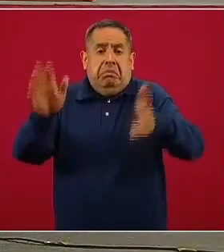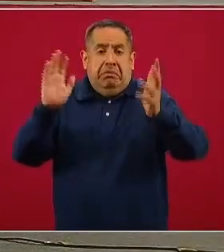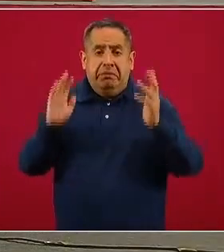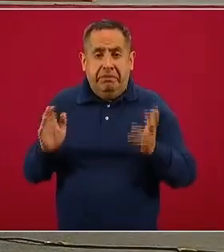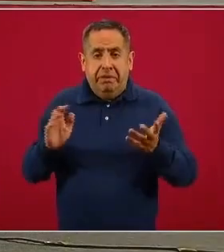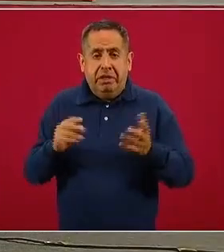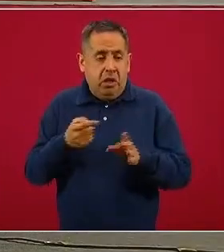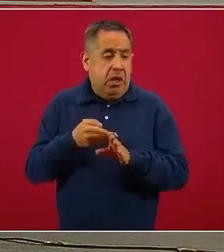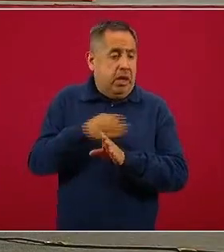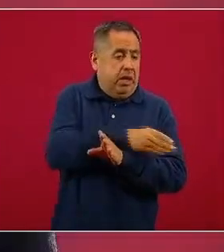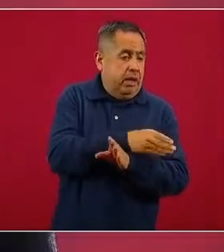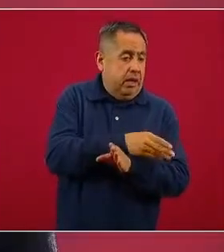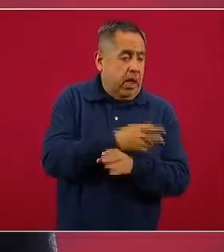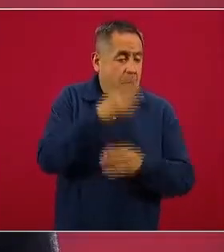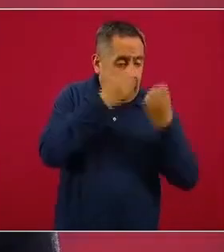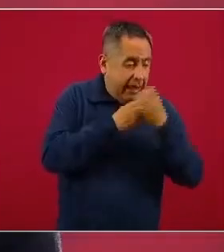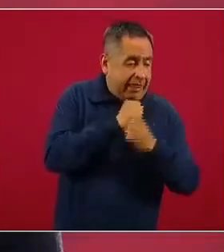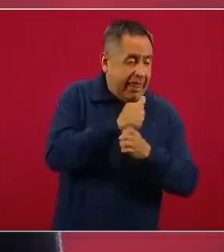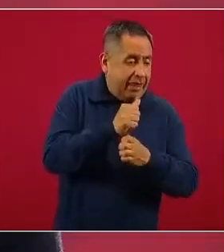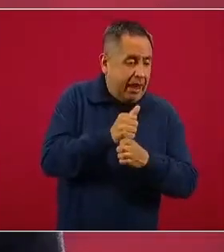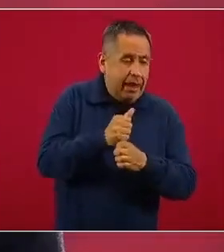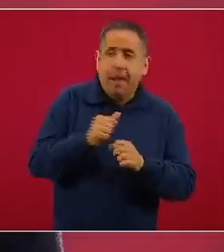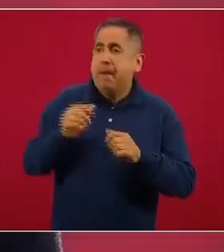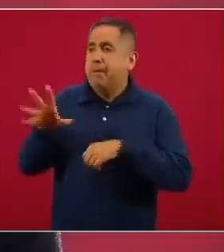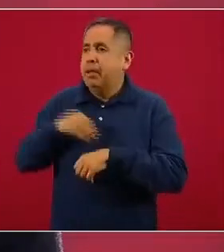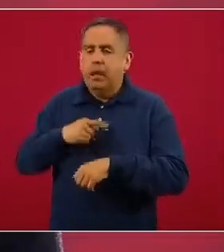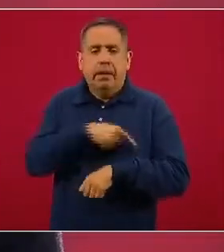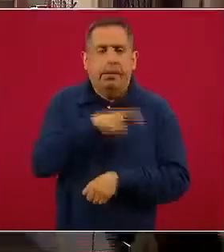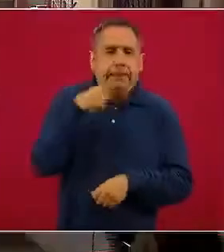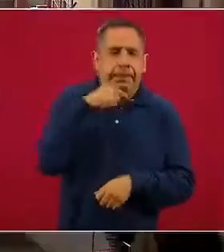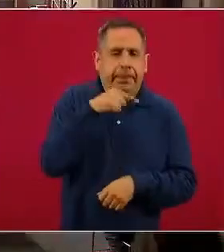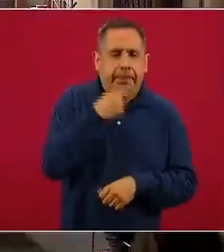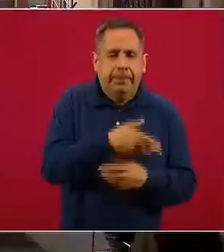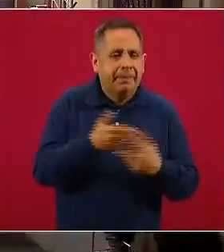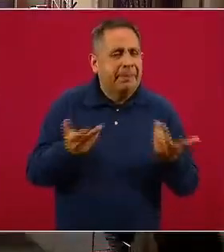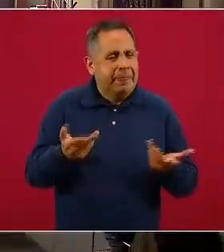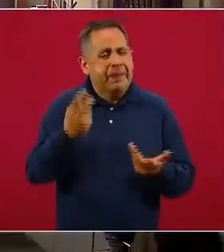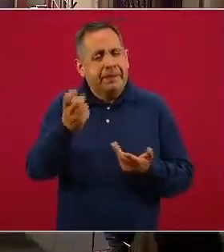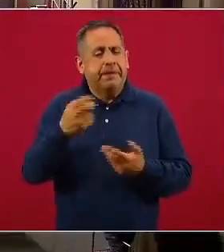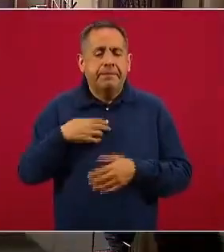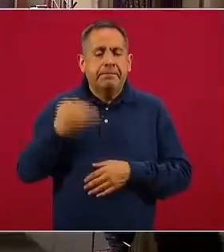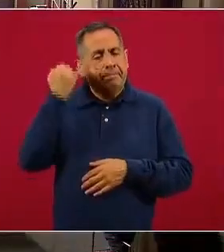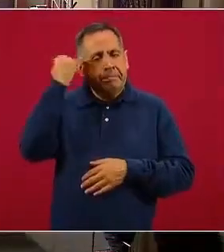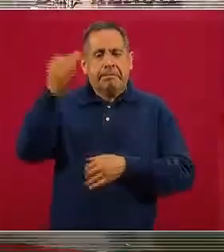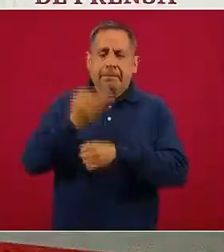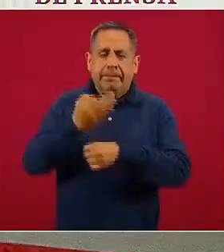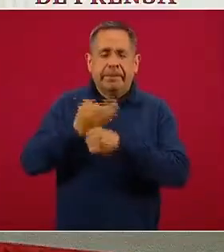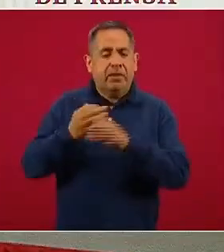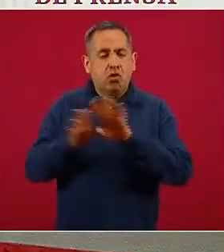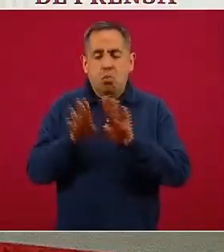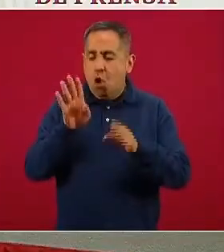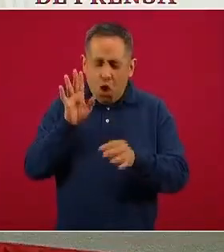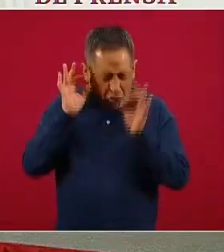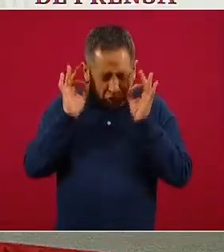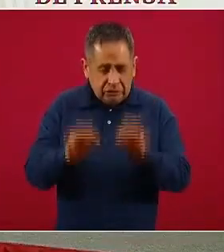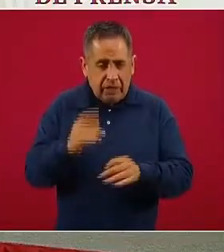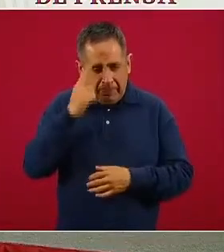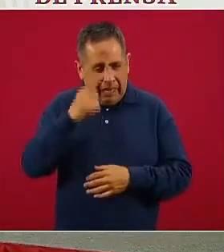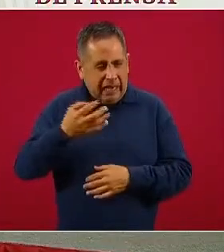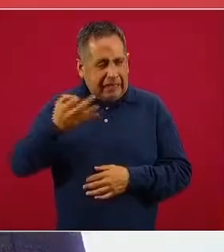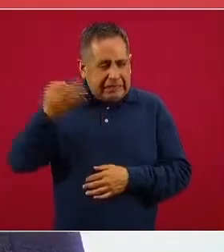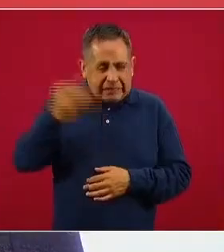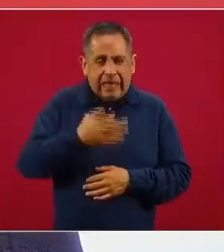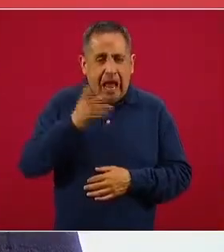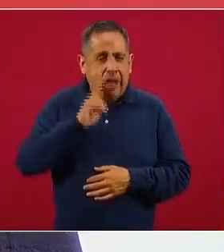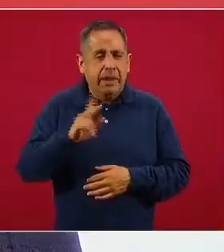momento pueden haber, ¿no? Y, lógicamente, el mejor momento para tomarse la prueba confirmatoria, en